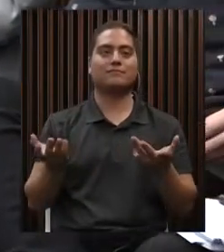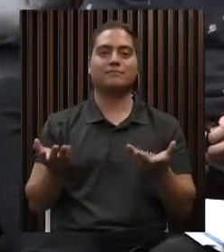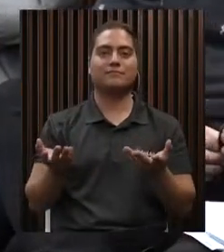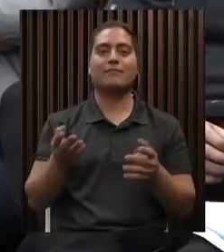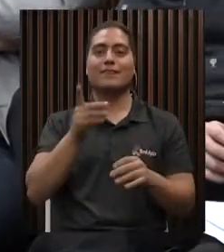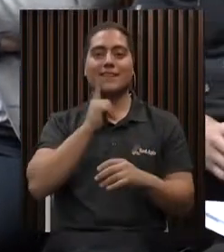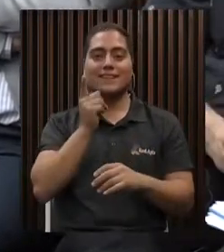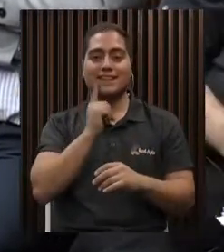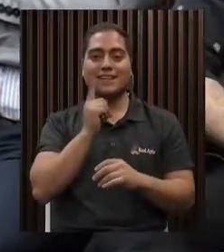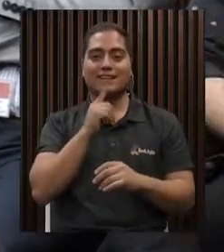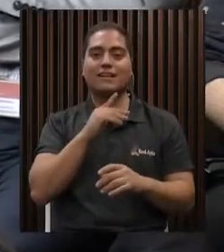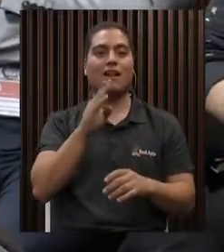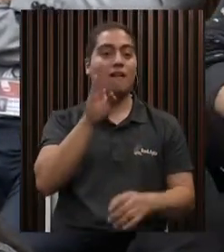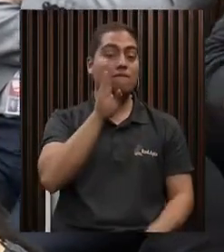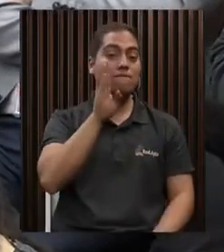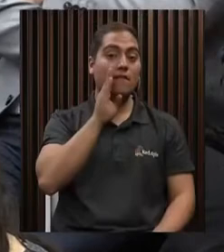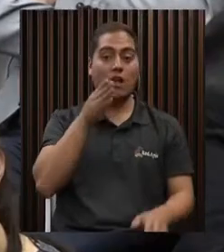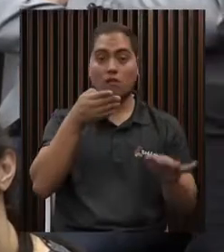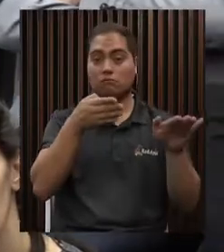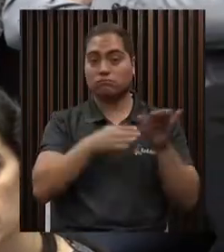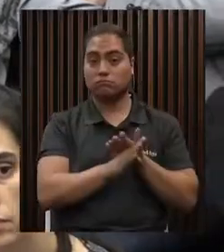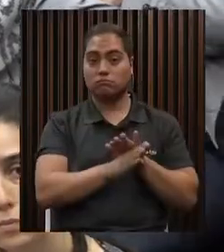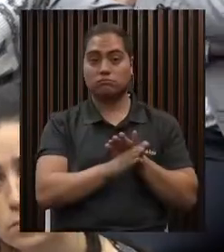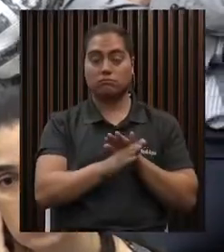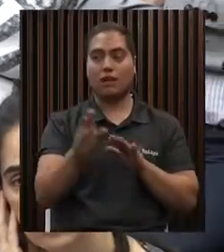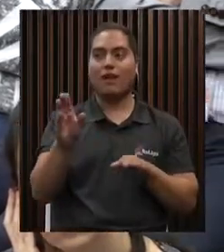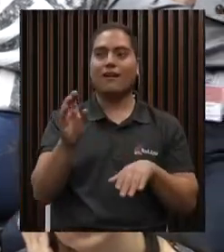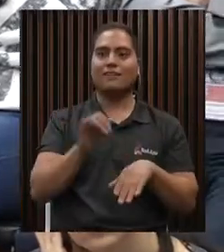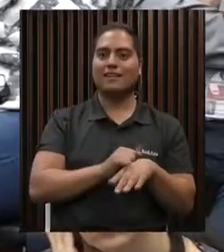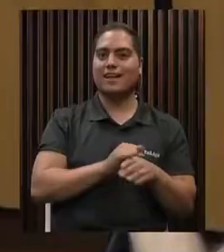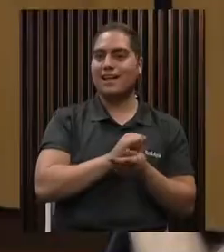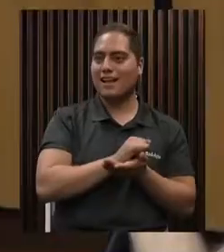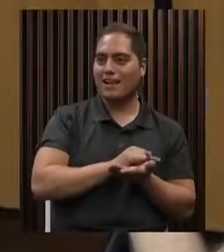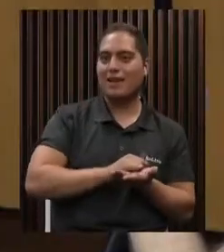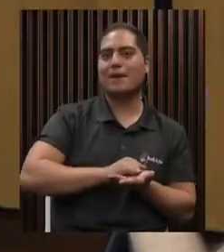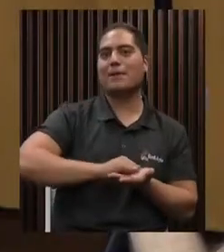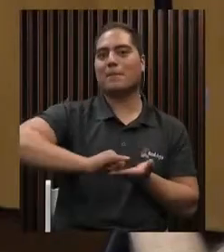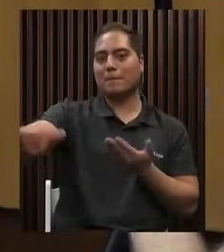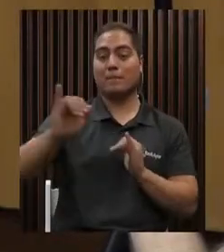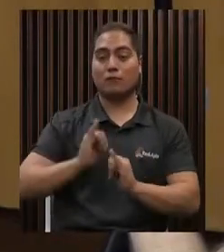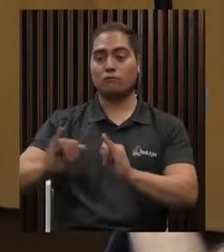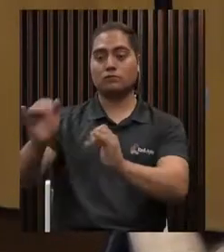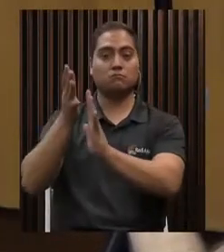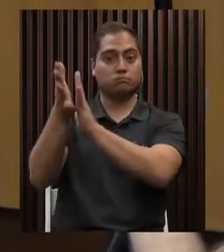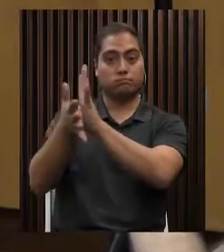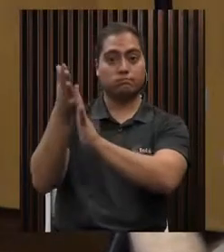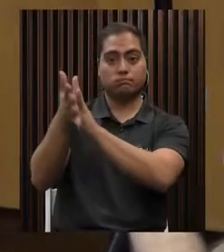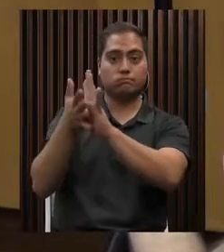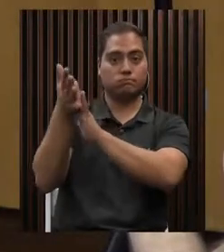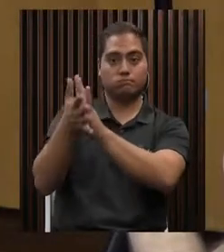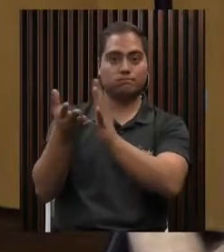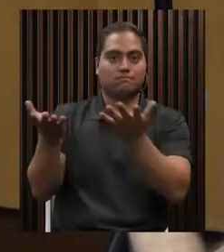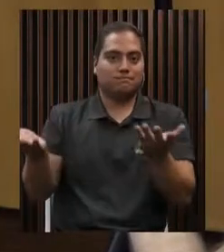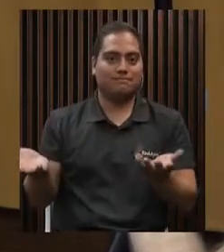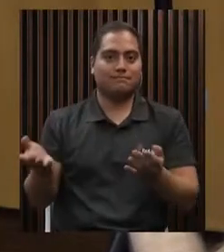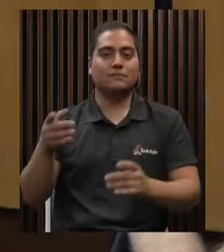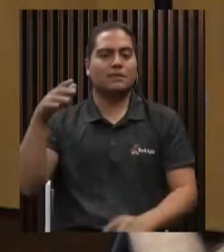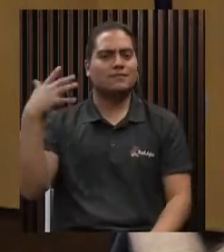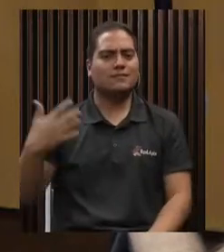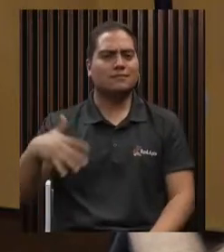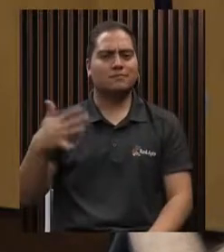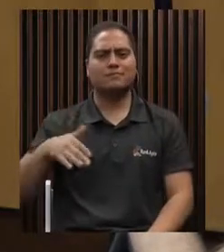ciertos baños accesibles, o enviar la información con un lenguaje de señas. Lo más importante aquí